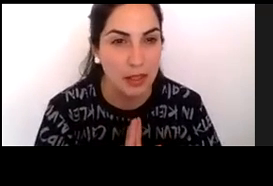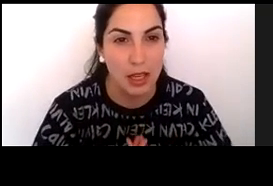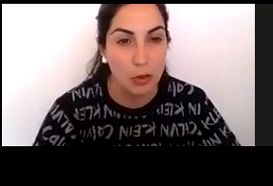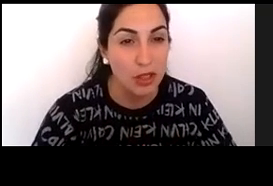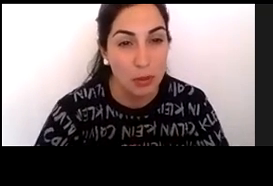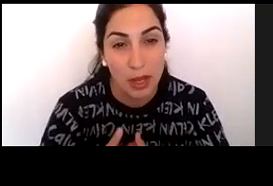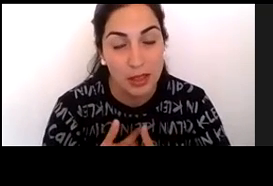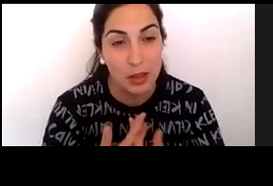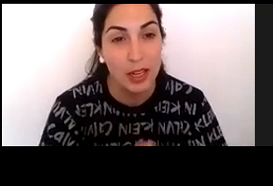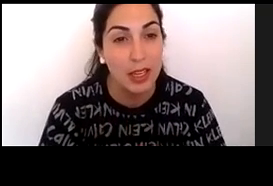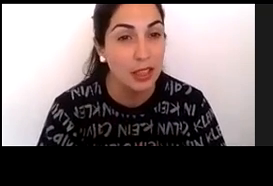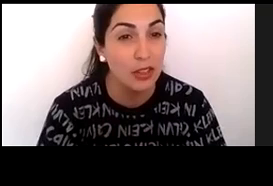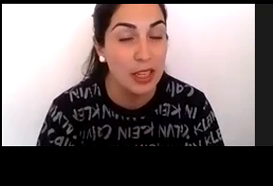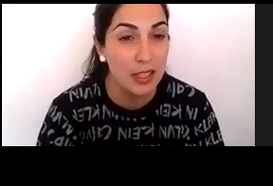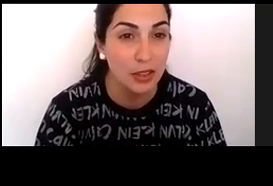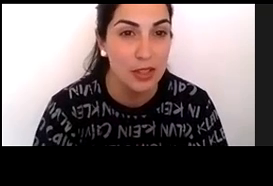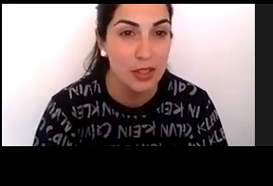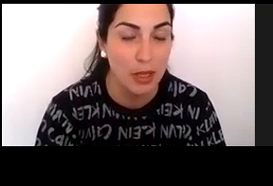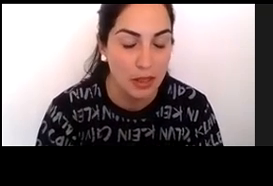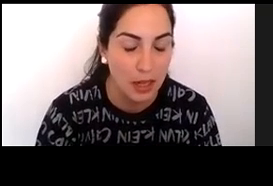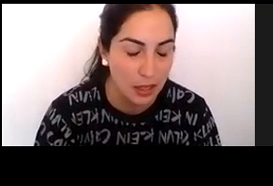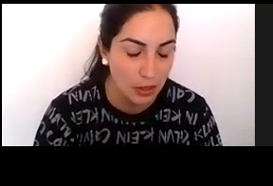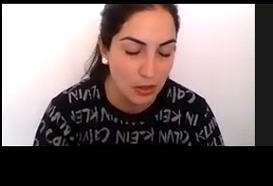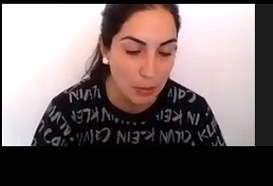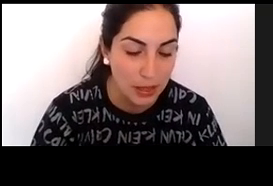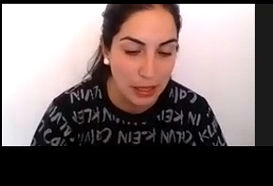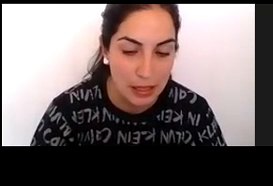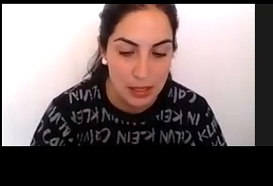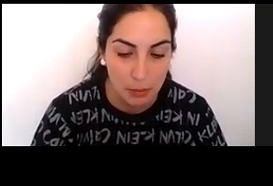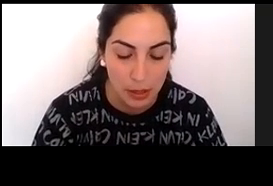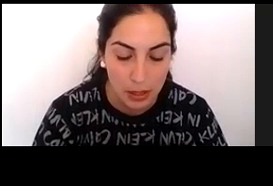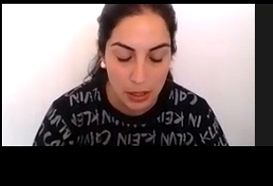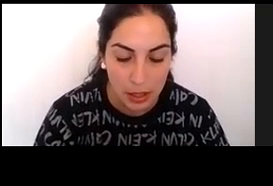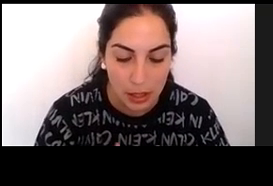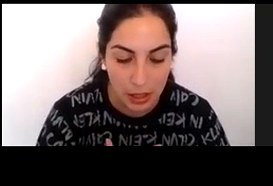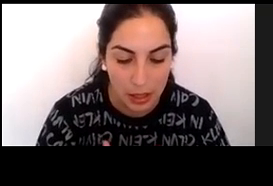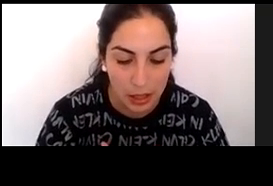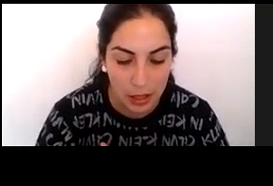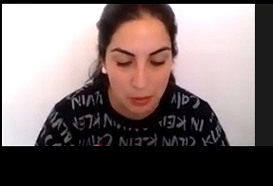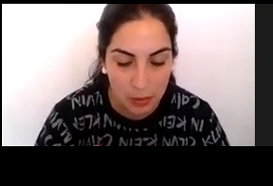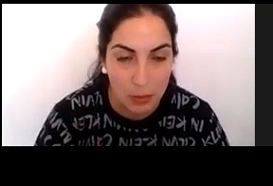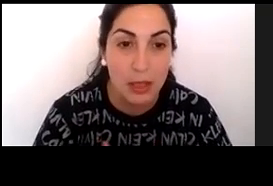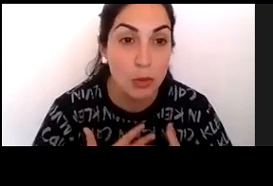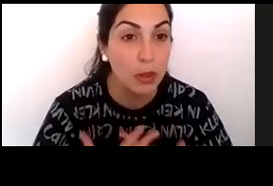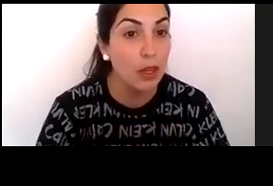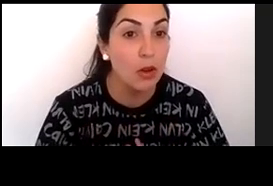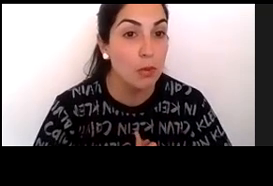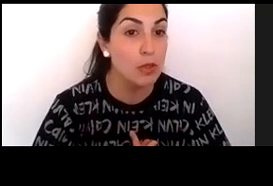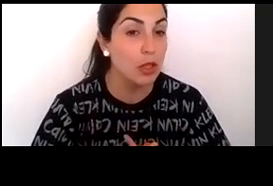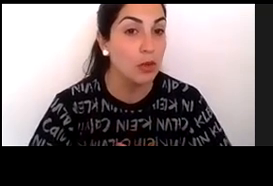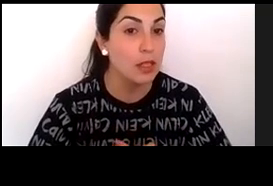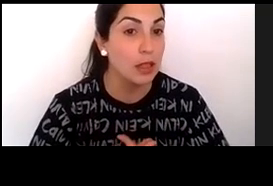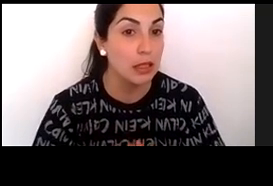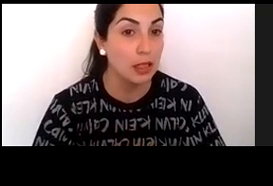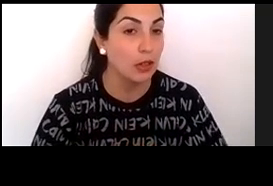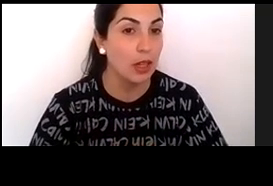dije, ya, como estamos hasta ahora, ya tengo que ir cerrando el semestre alrededor de la mitad de diciembre, que me manden un video como